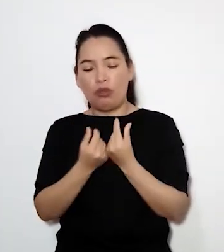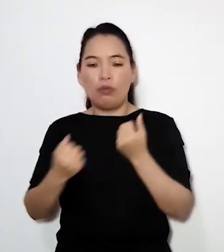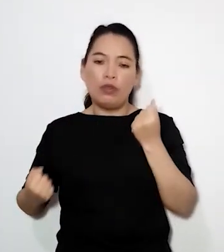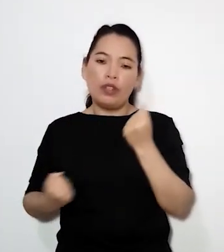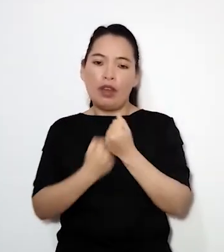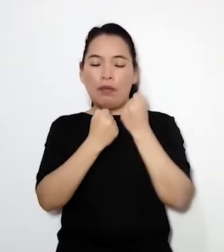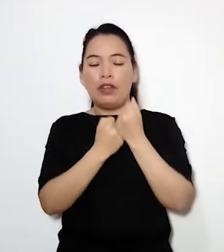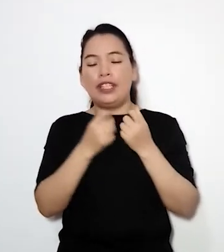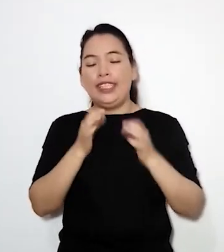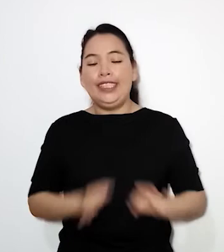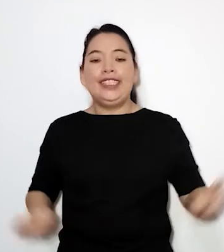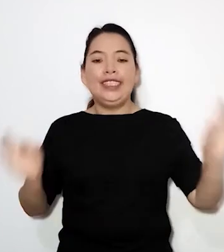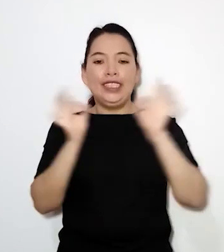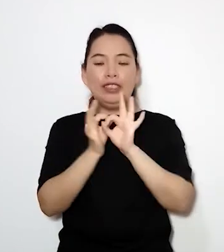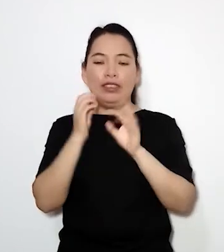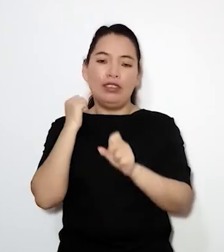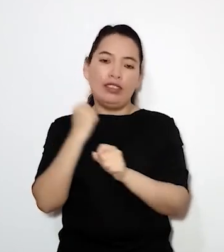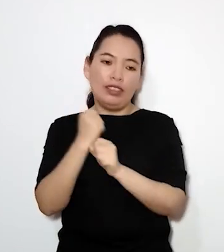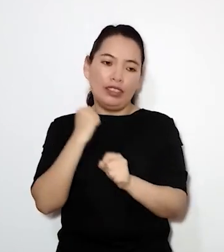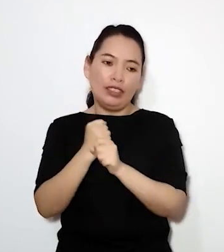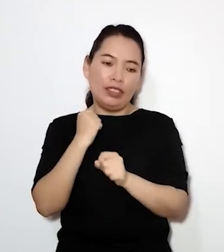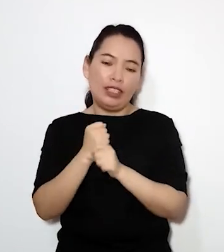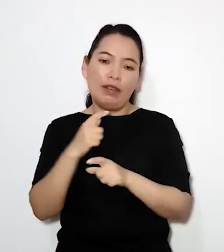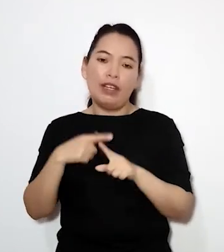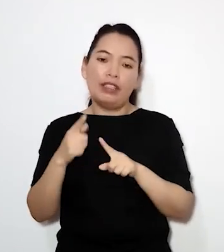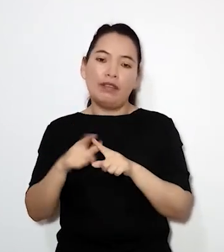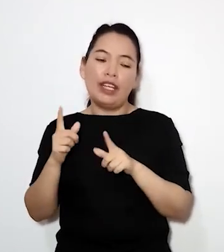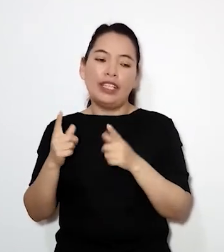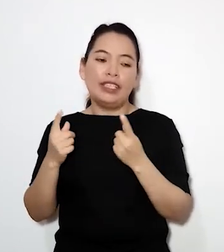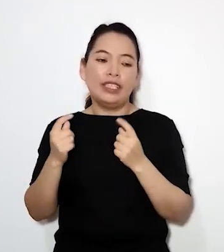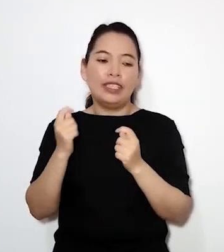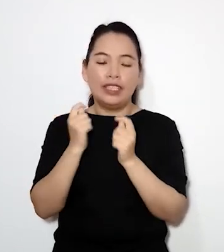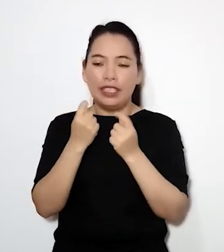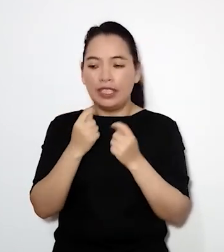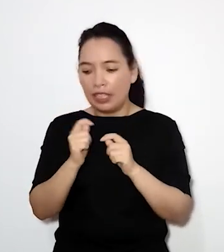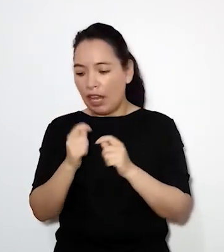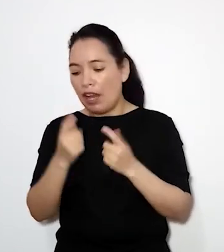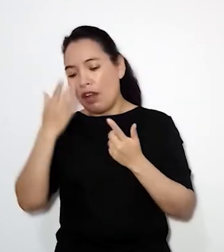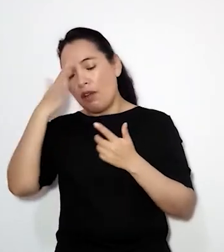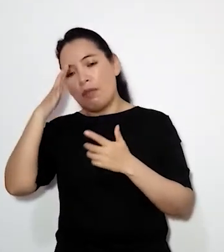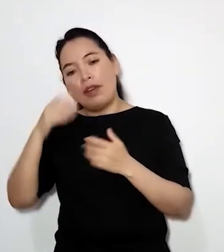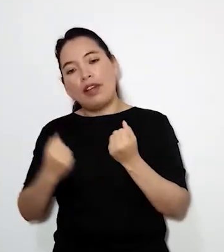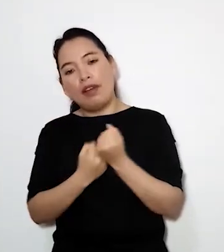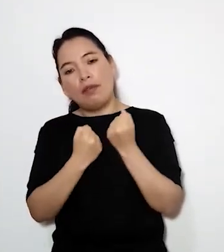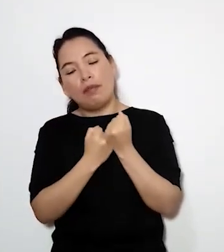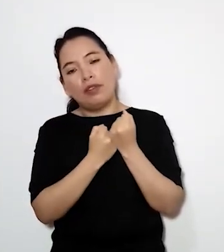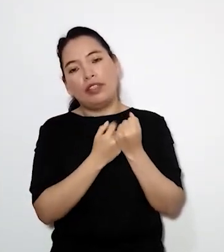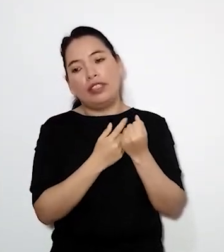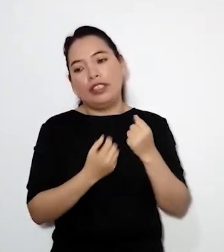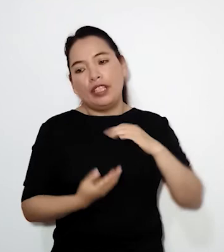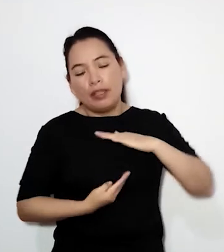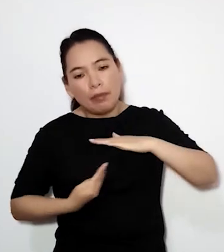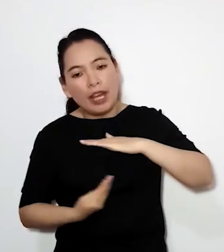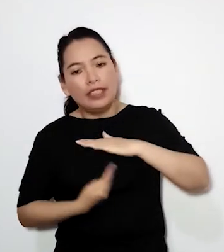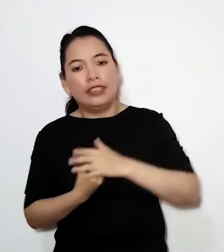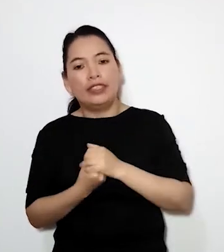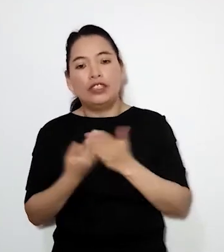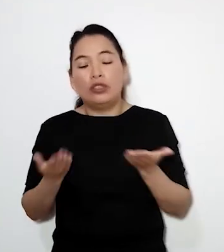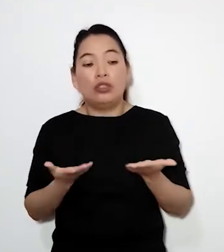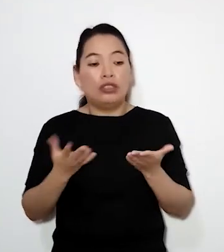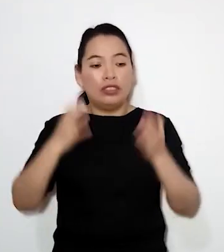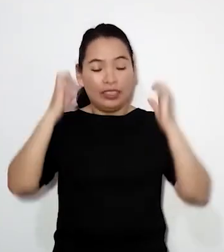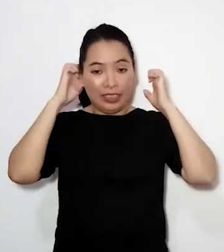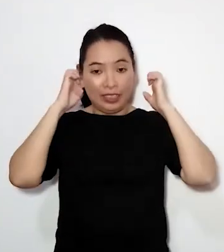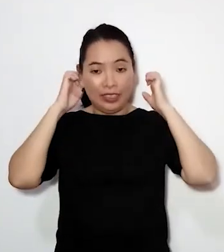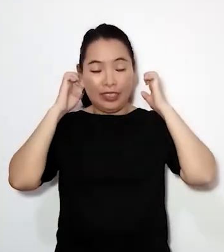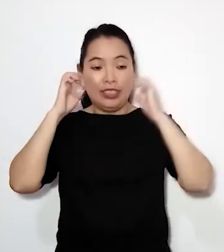generar alternativas educativas, alternativas de soporte allí donde el Estado no ha llegado o no ha priorizado.